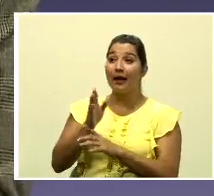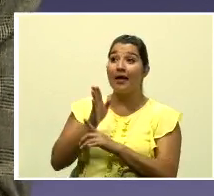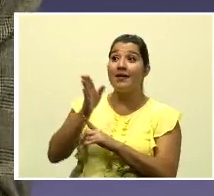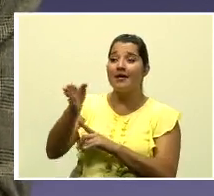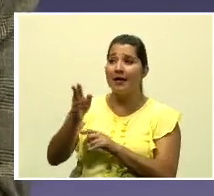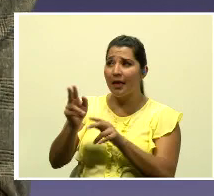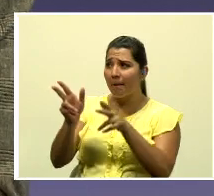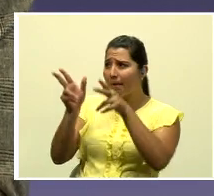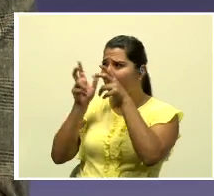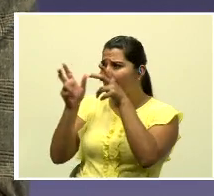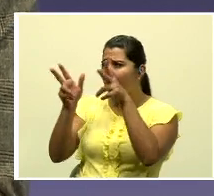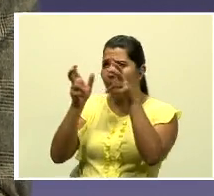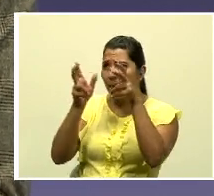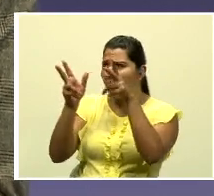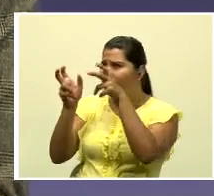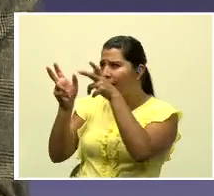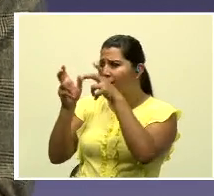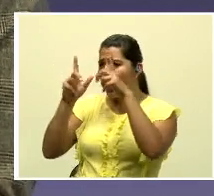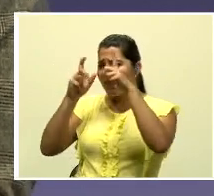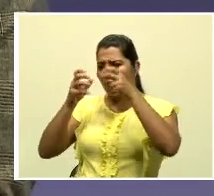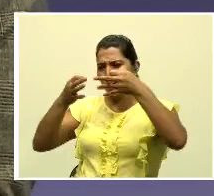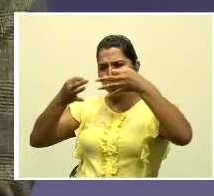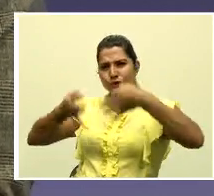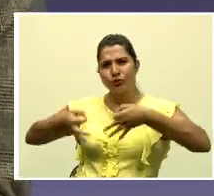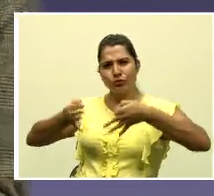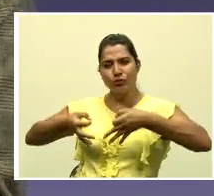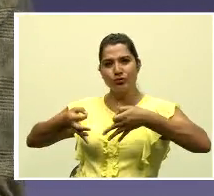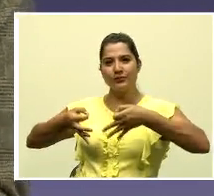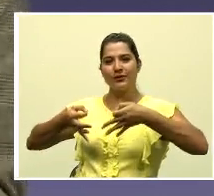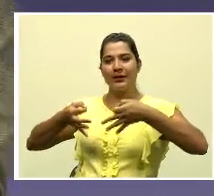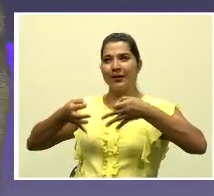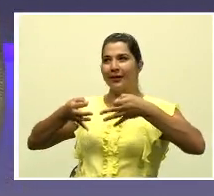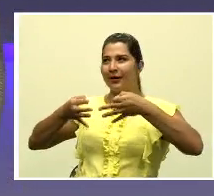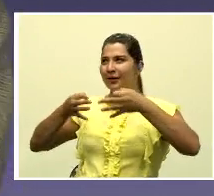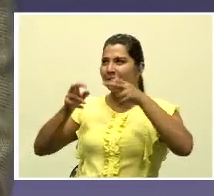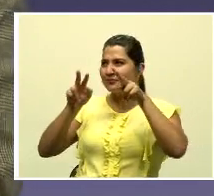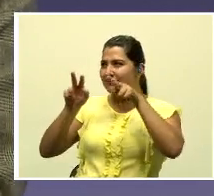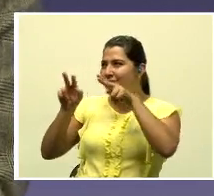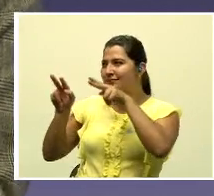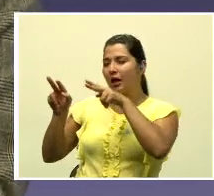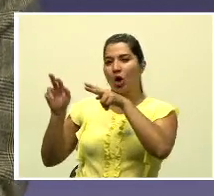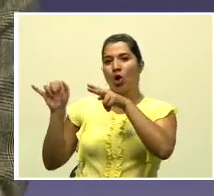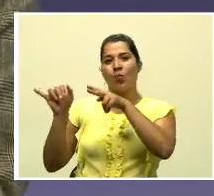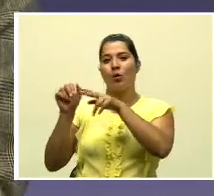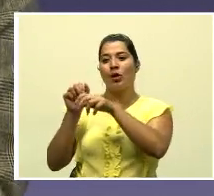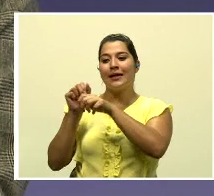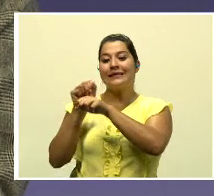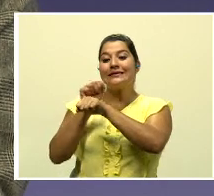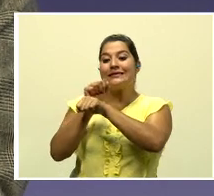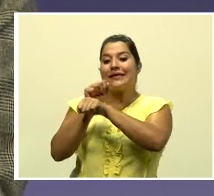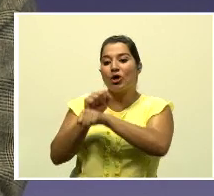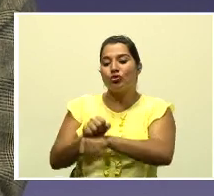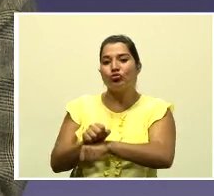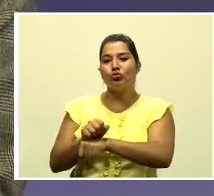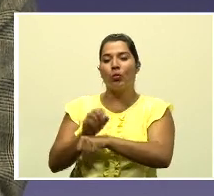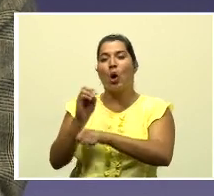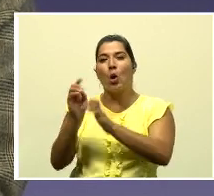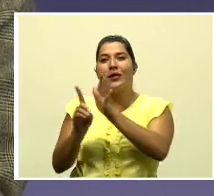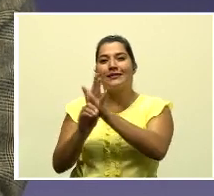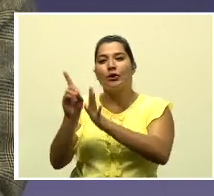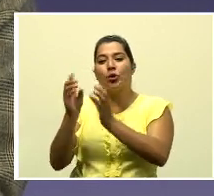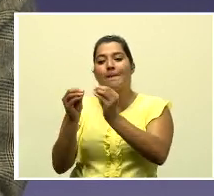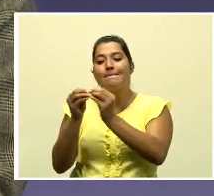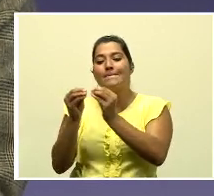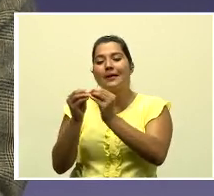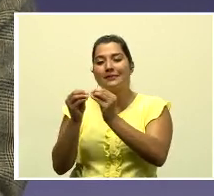digamos, de las imágenes, de la cultura fotográfica, le permite a uno